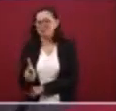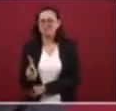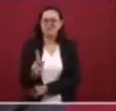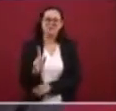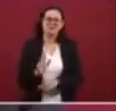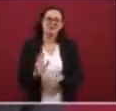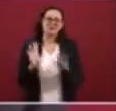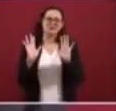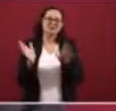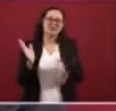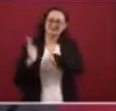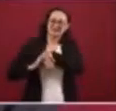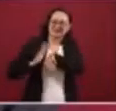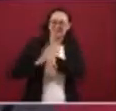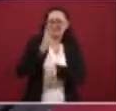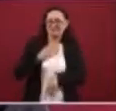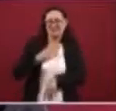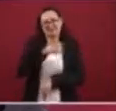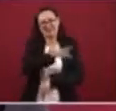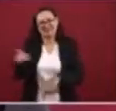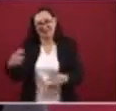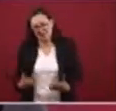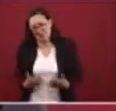ya me comentaron que les enoja,